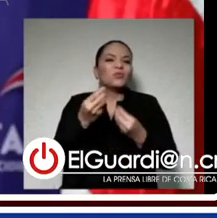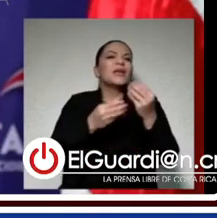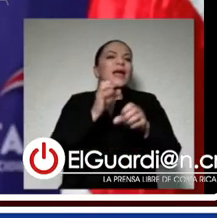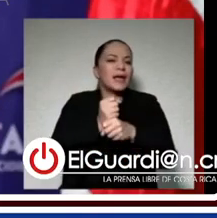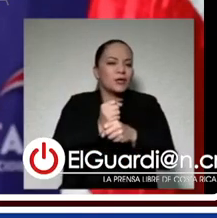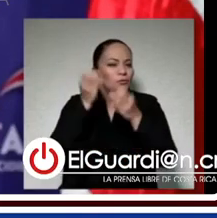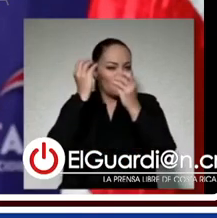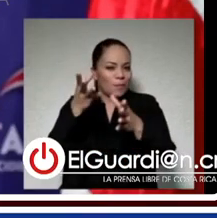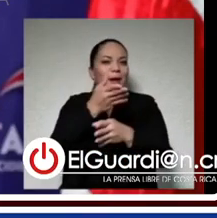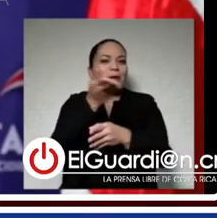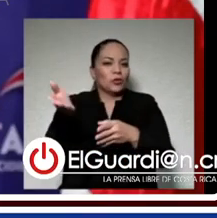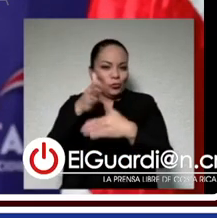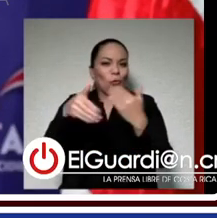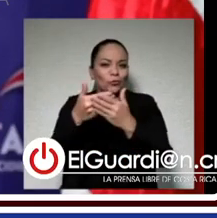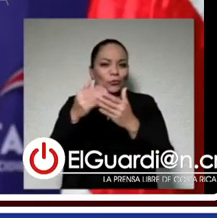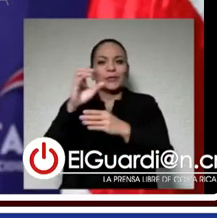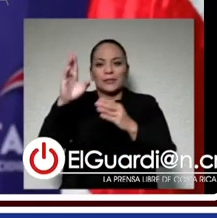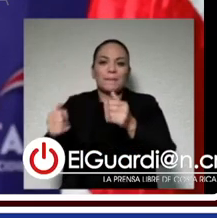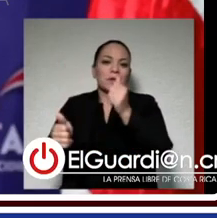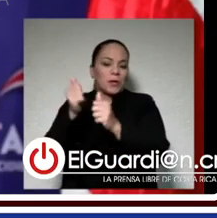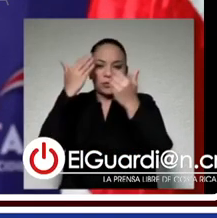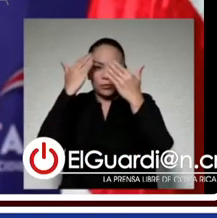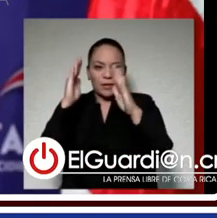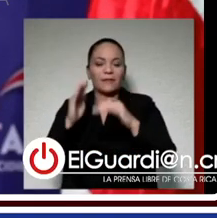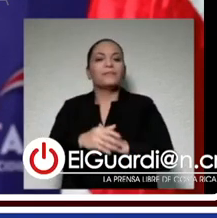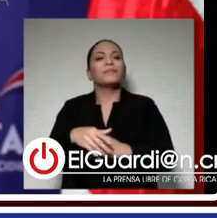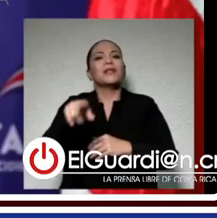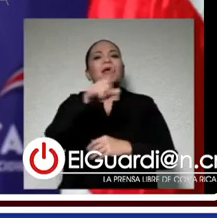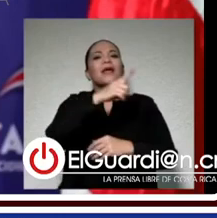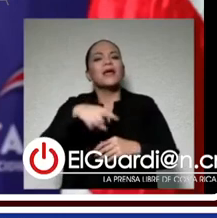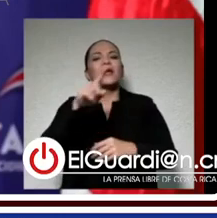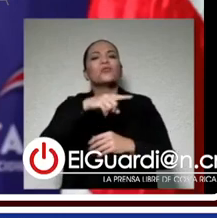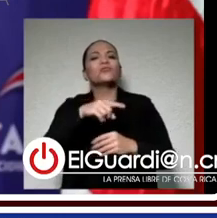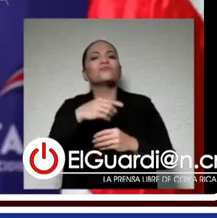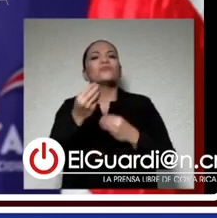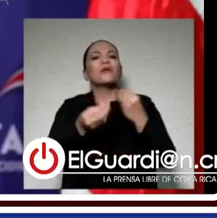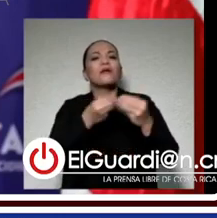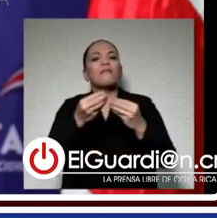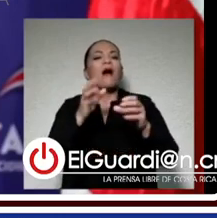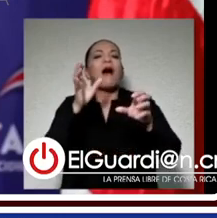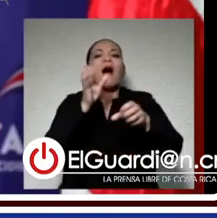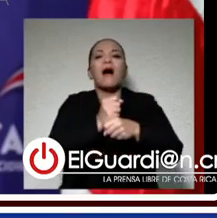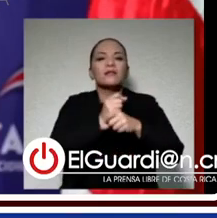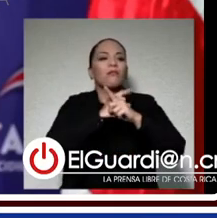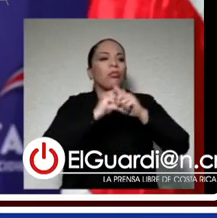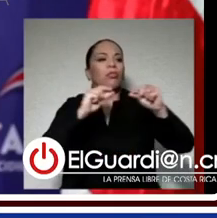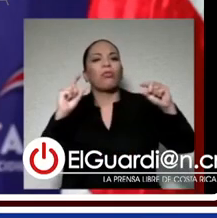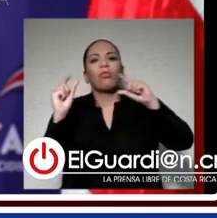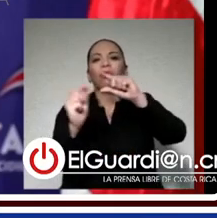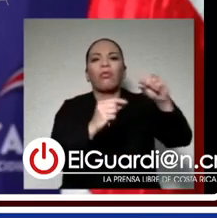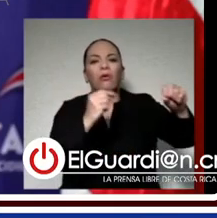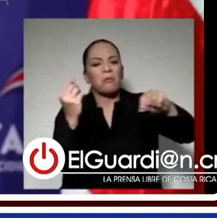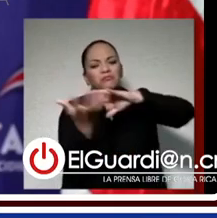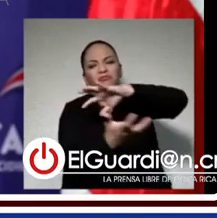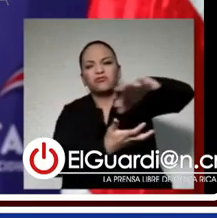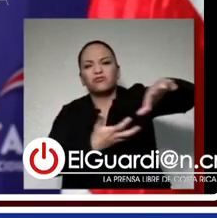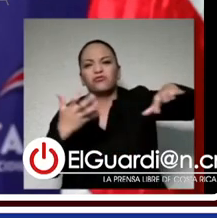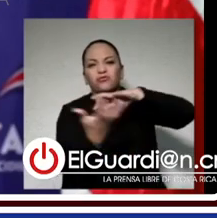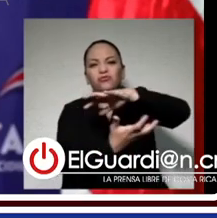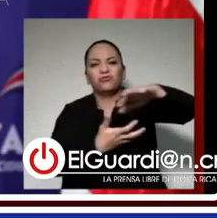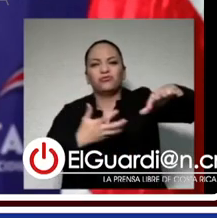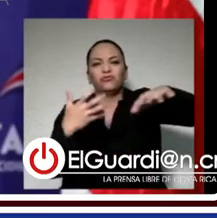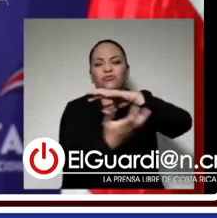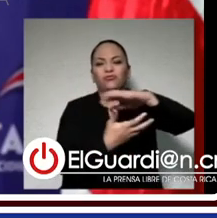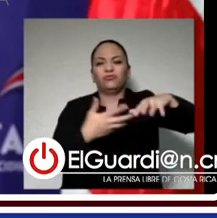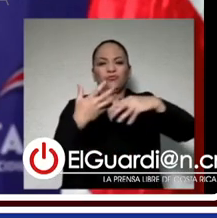a las estadísticas, hacen una tormenta, un huracán, un torbellino en un vaso de